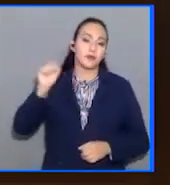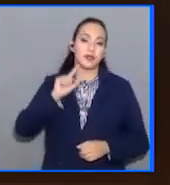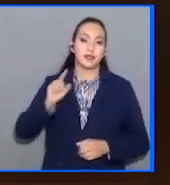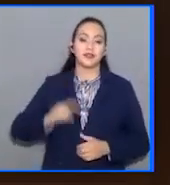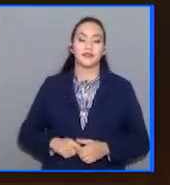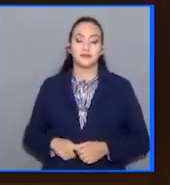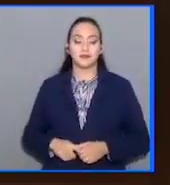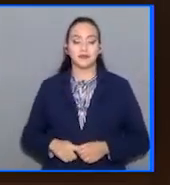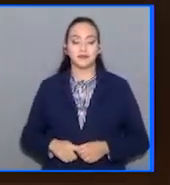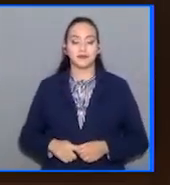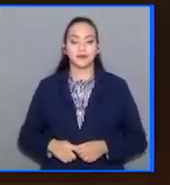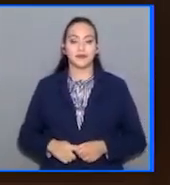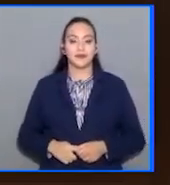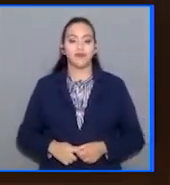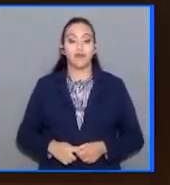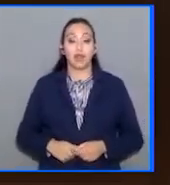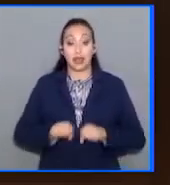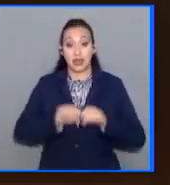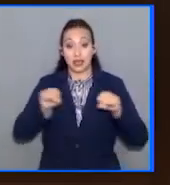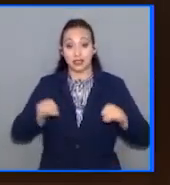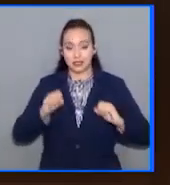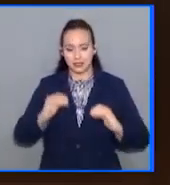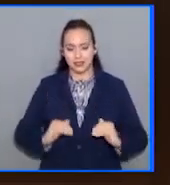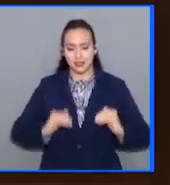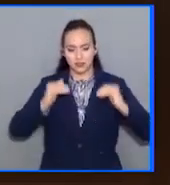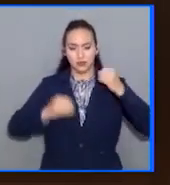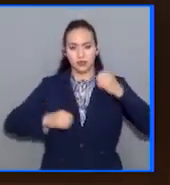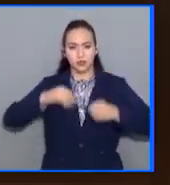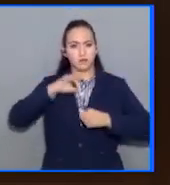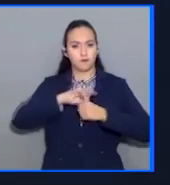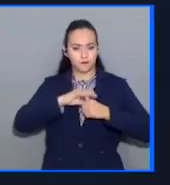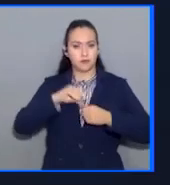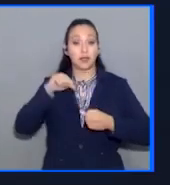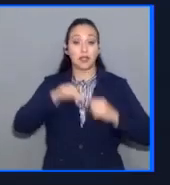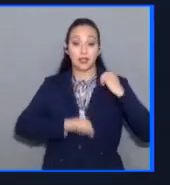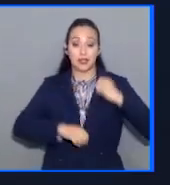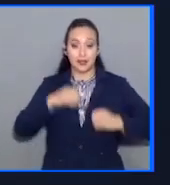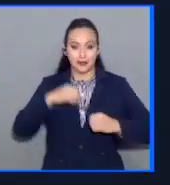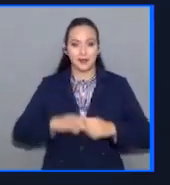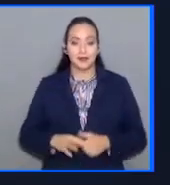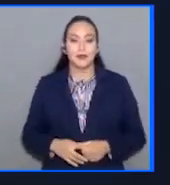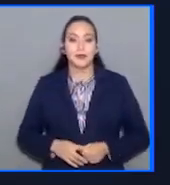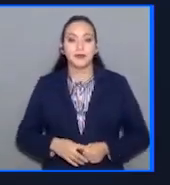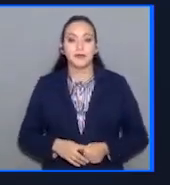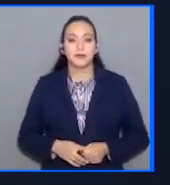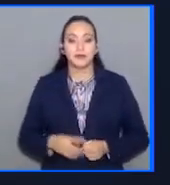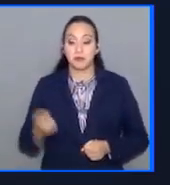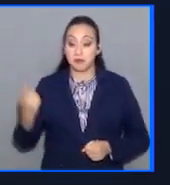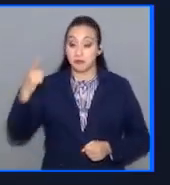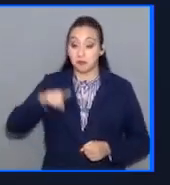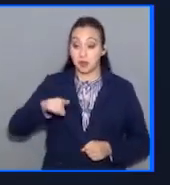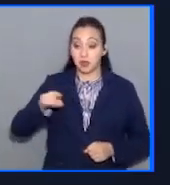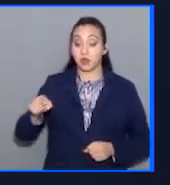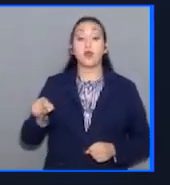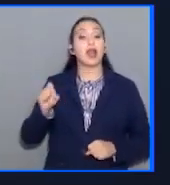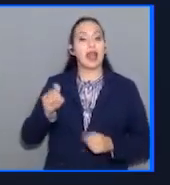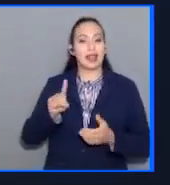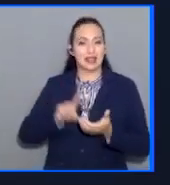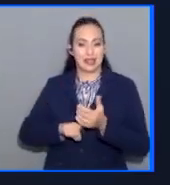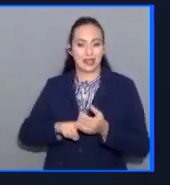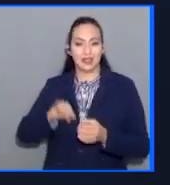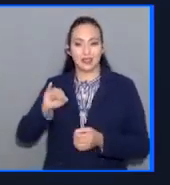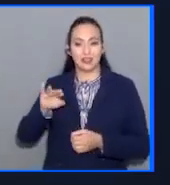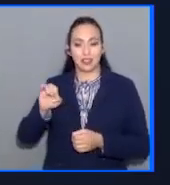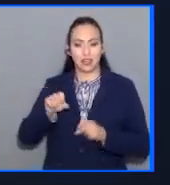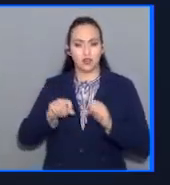La Sala Superior del Tribunal Electoral del Poder Judicial de la Federación ordenó al Consejo General del INE dar respuesta a